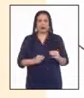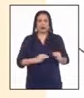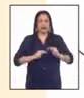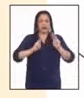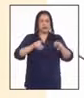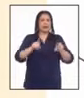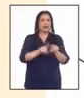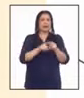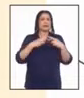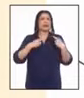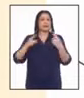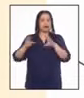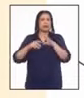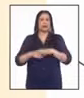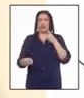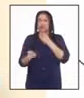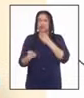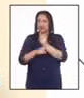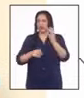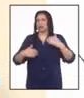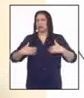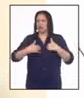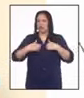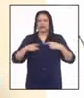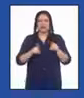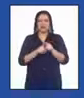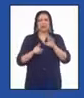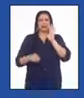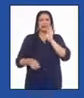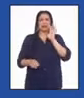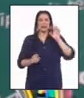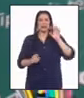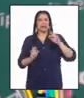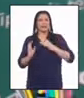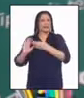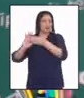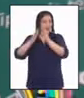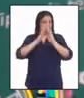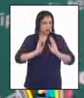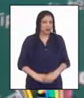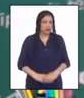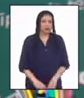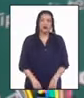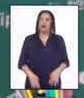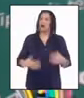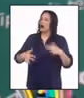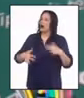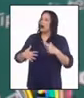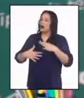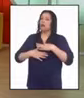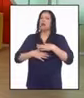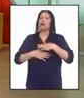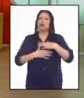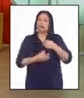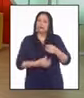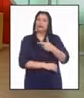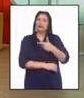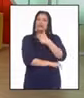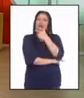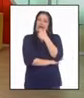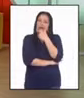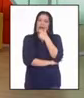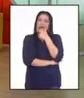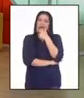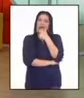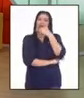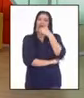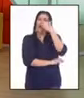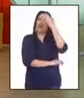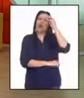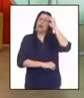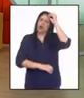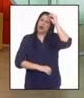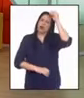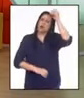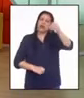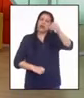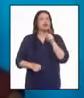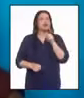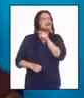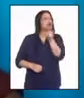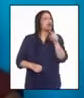nuestros animales y contamina las ciudades. ¡Qué interesante! ¿Qué opiniones les genera este